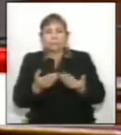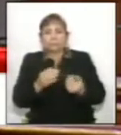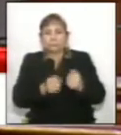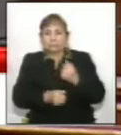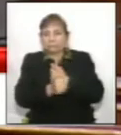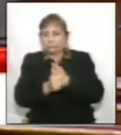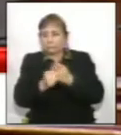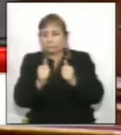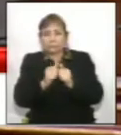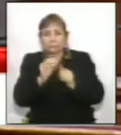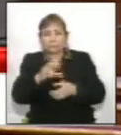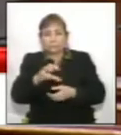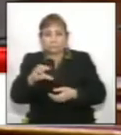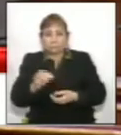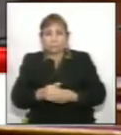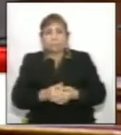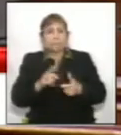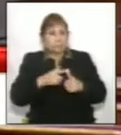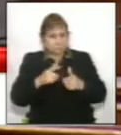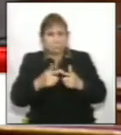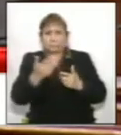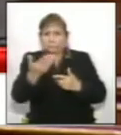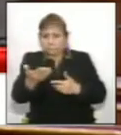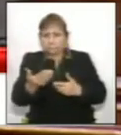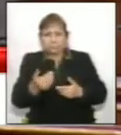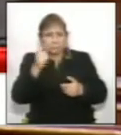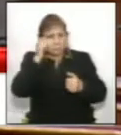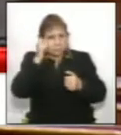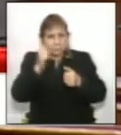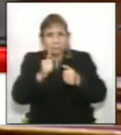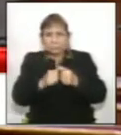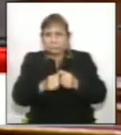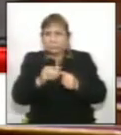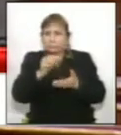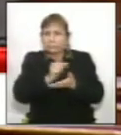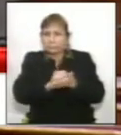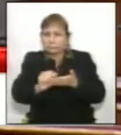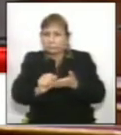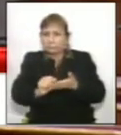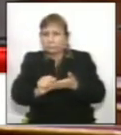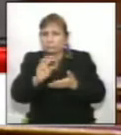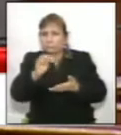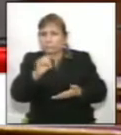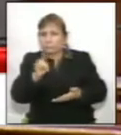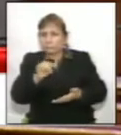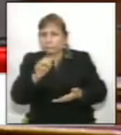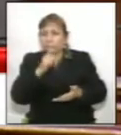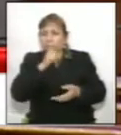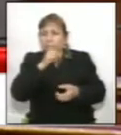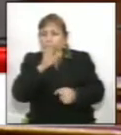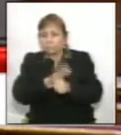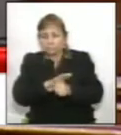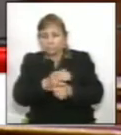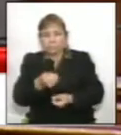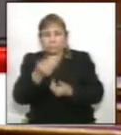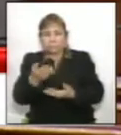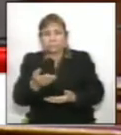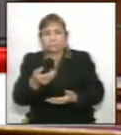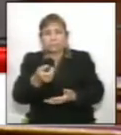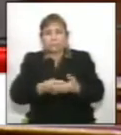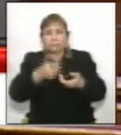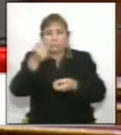la población. Entonces, recuerdo que en el mes de marzo, el Ejecutivo prometió entregar la pensión